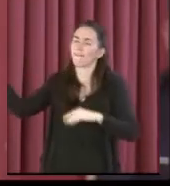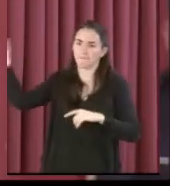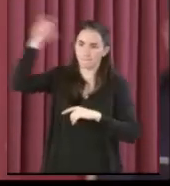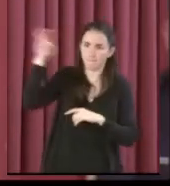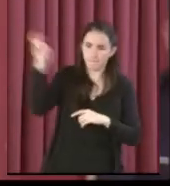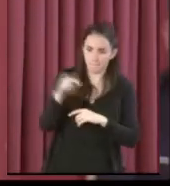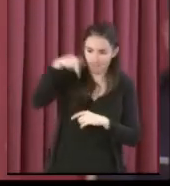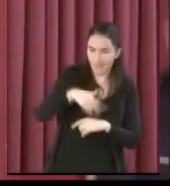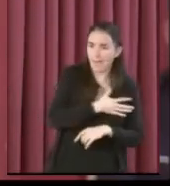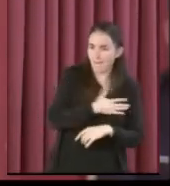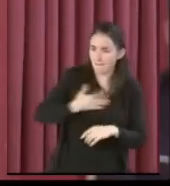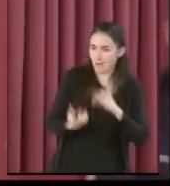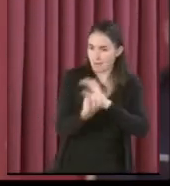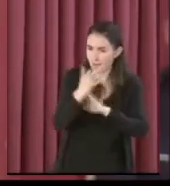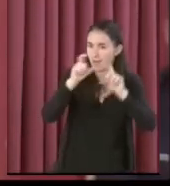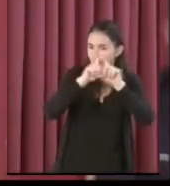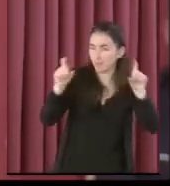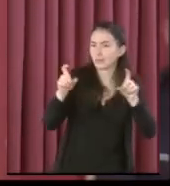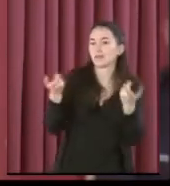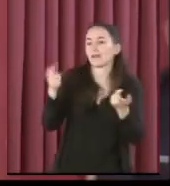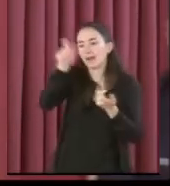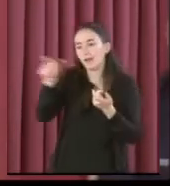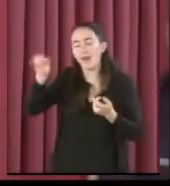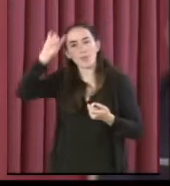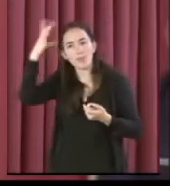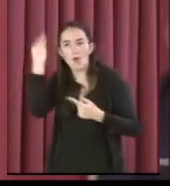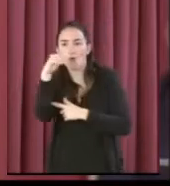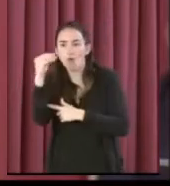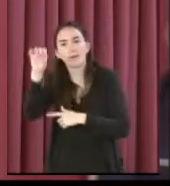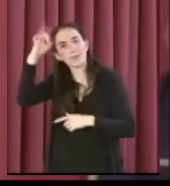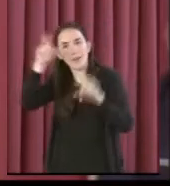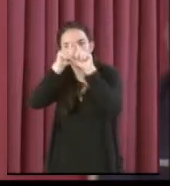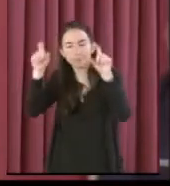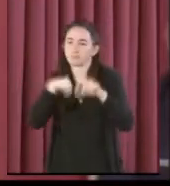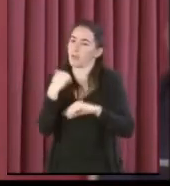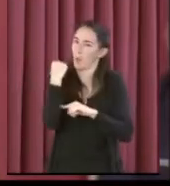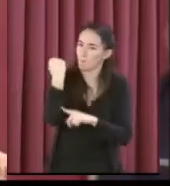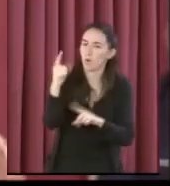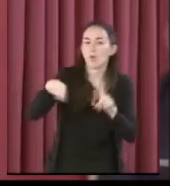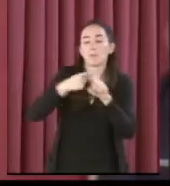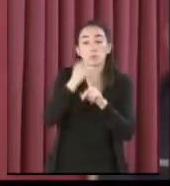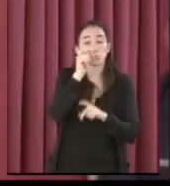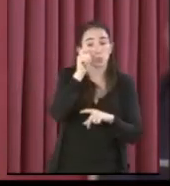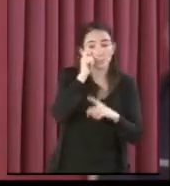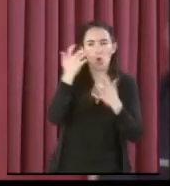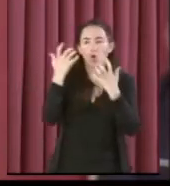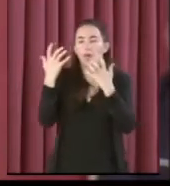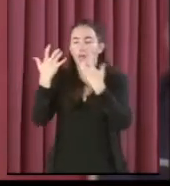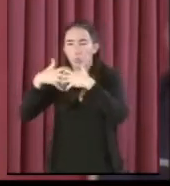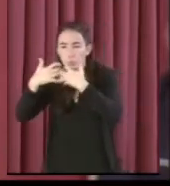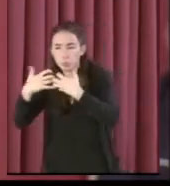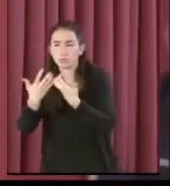los emprendedores son apoyados y respetados, con unos sectores comerciales, turístico e industrial llenos de